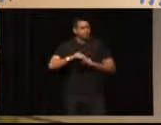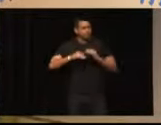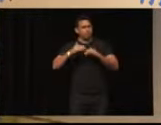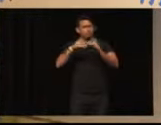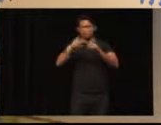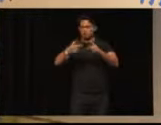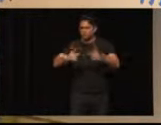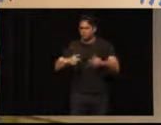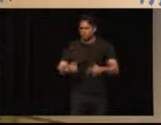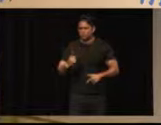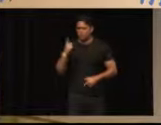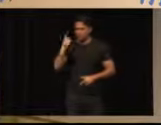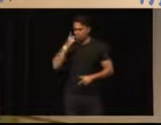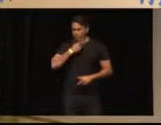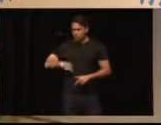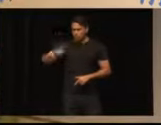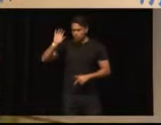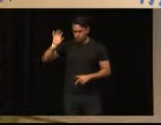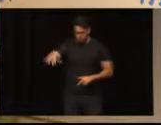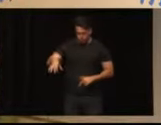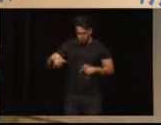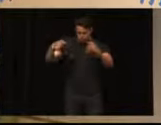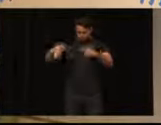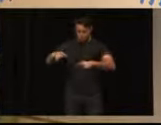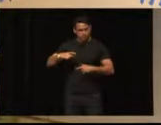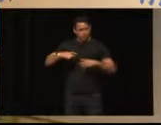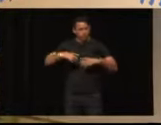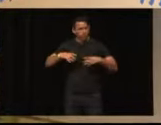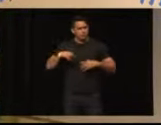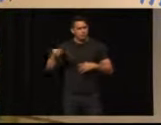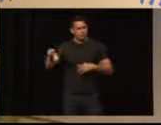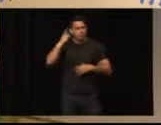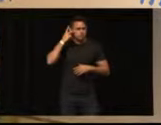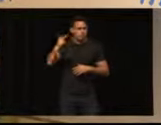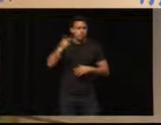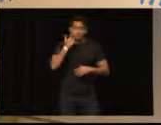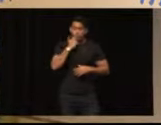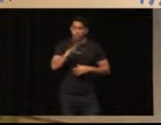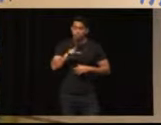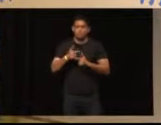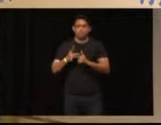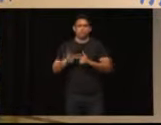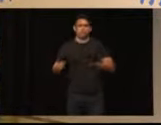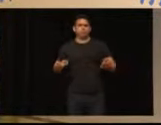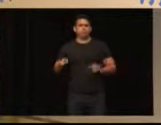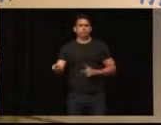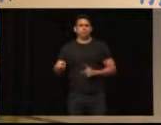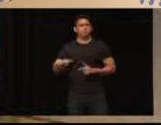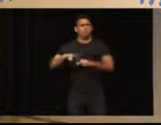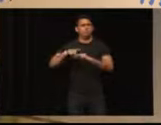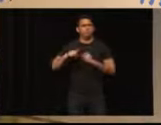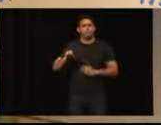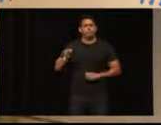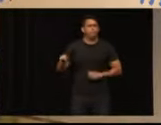desarrollar un trabajo en una región en la ciudad de São Paulo, donde logramos a